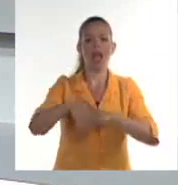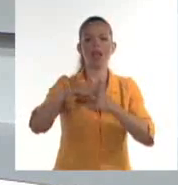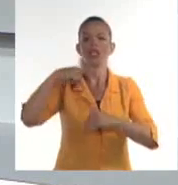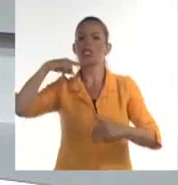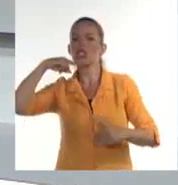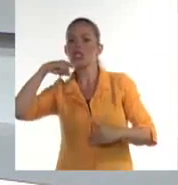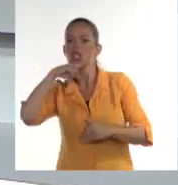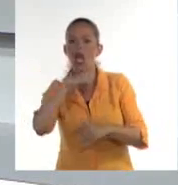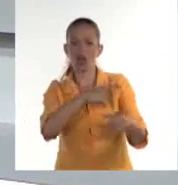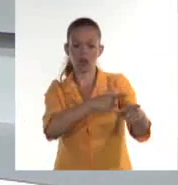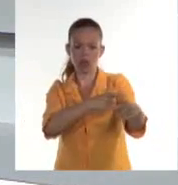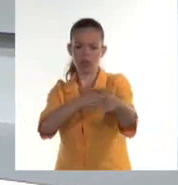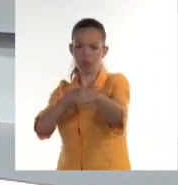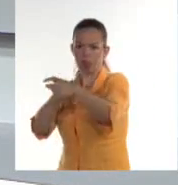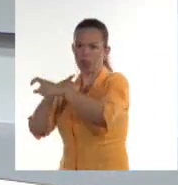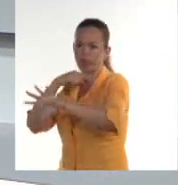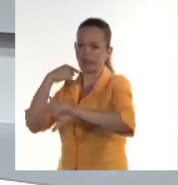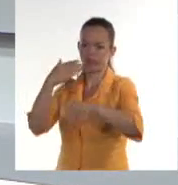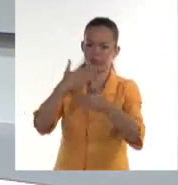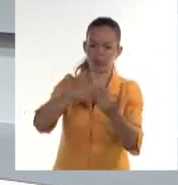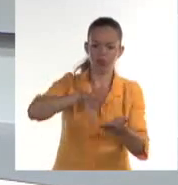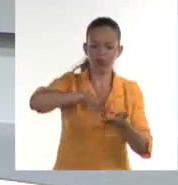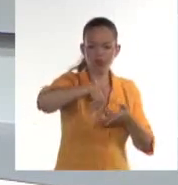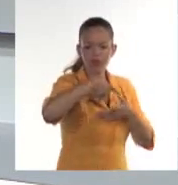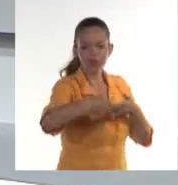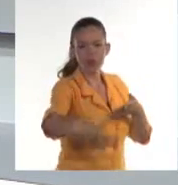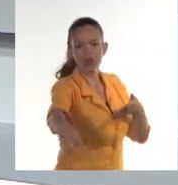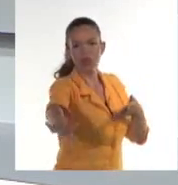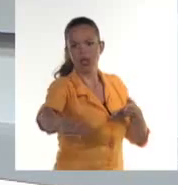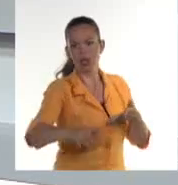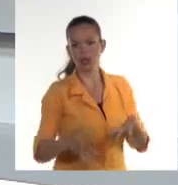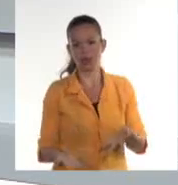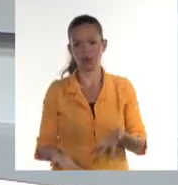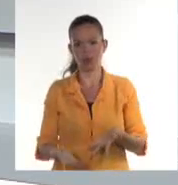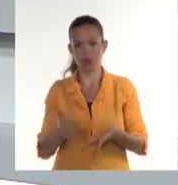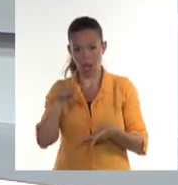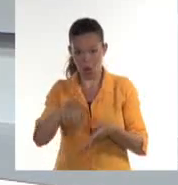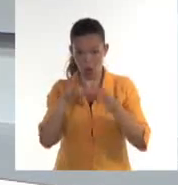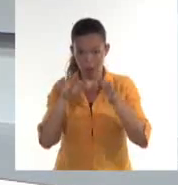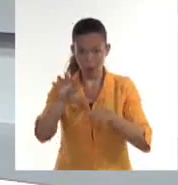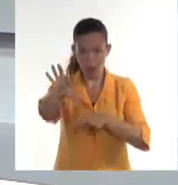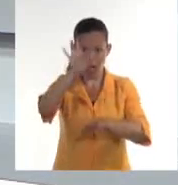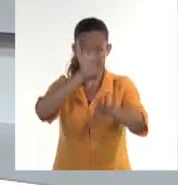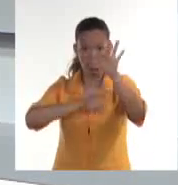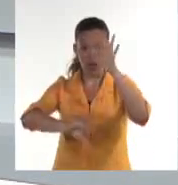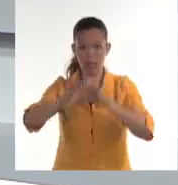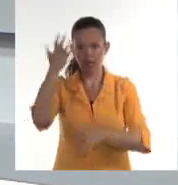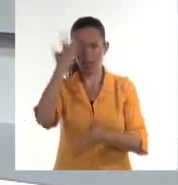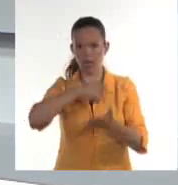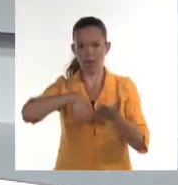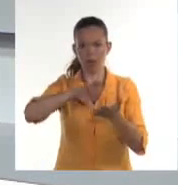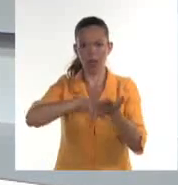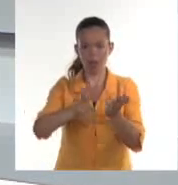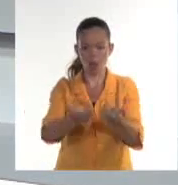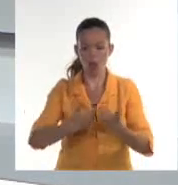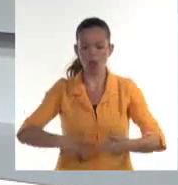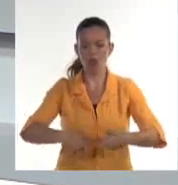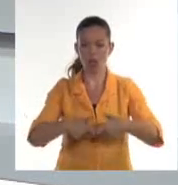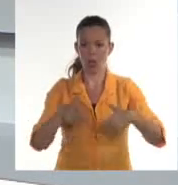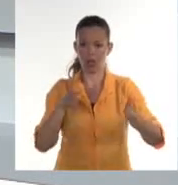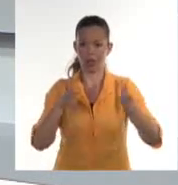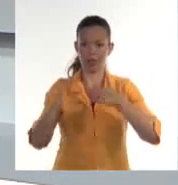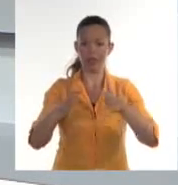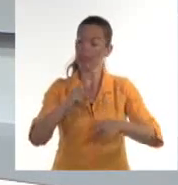que frenar los fenómenos a tiempo. Por lo pronto, elegir los miembros del Consejo Presidencial de Transición está siendo difícil por las